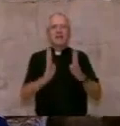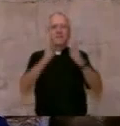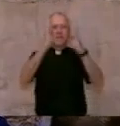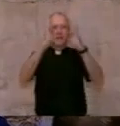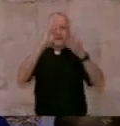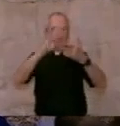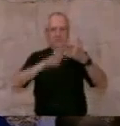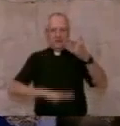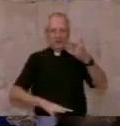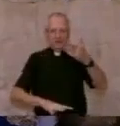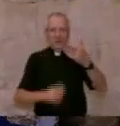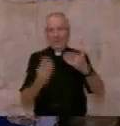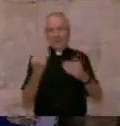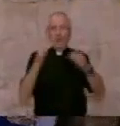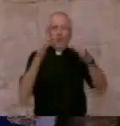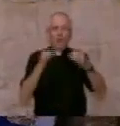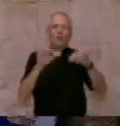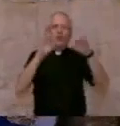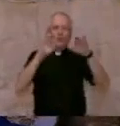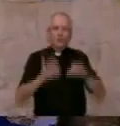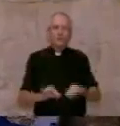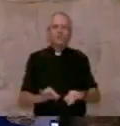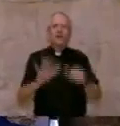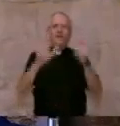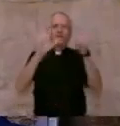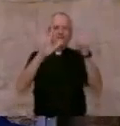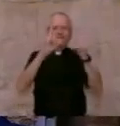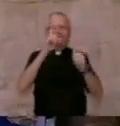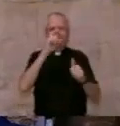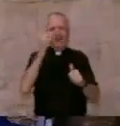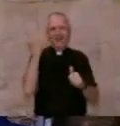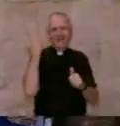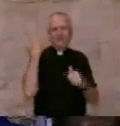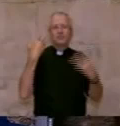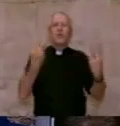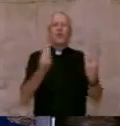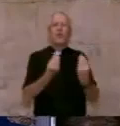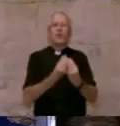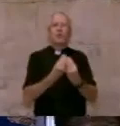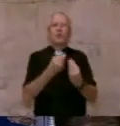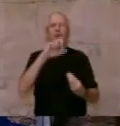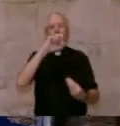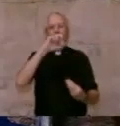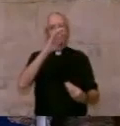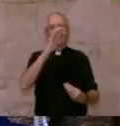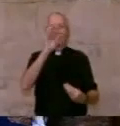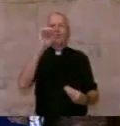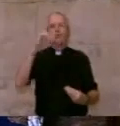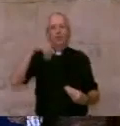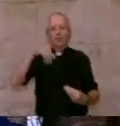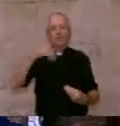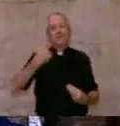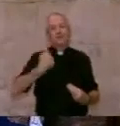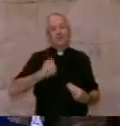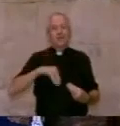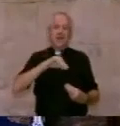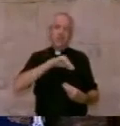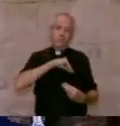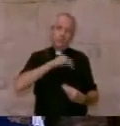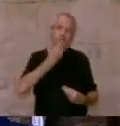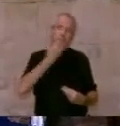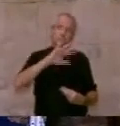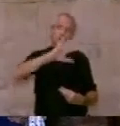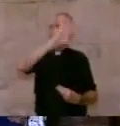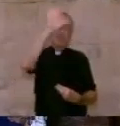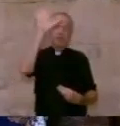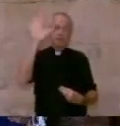Sagrada Familia de Barcelona, junto con el obispo Antoni Vadell i Ferrer, en el cielo esté. Sí, de dos